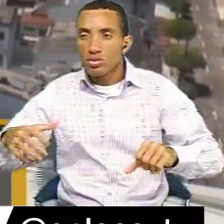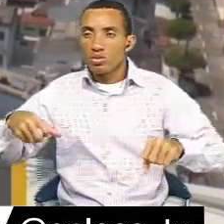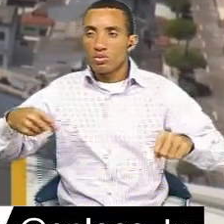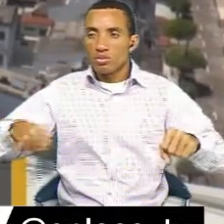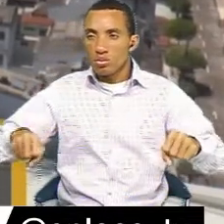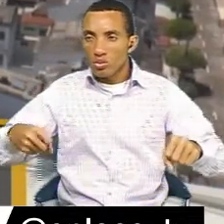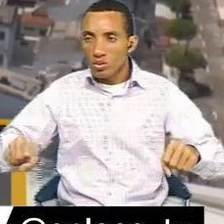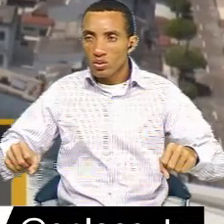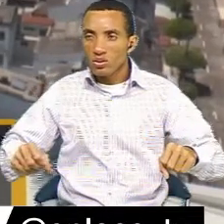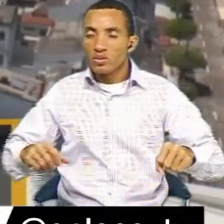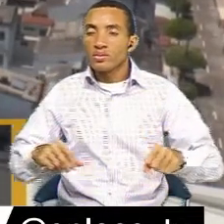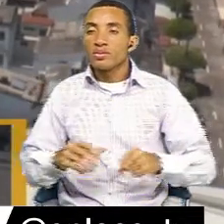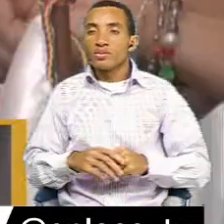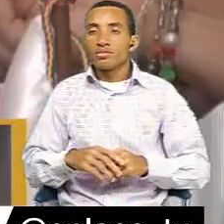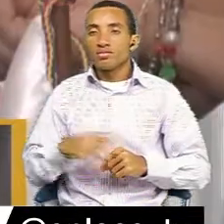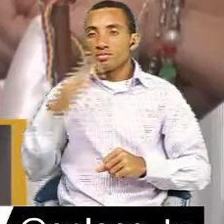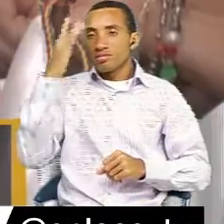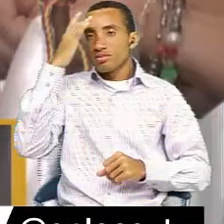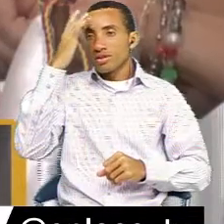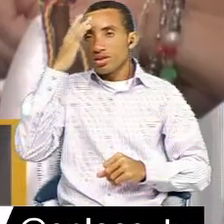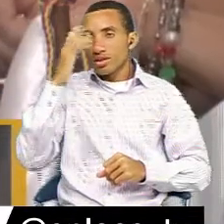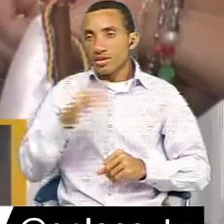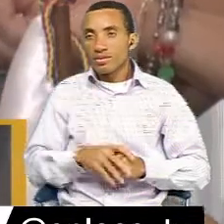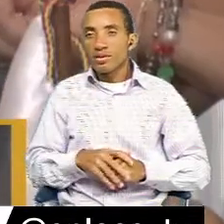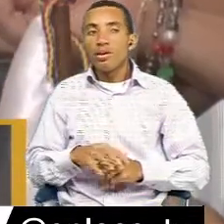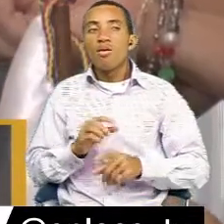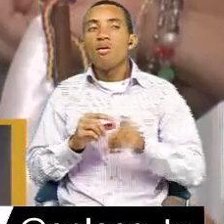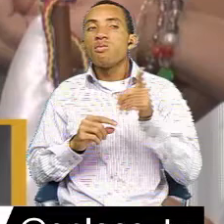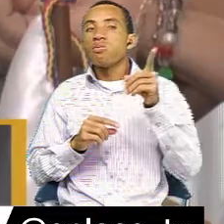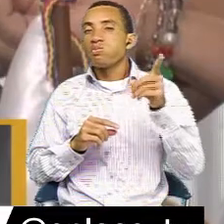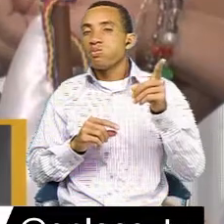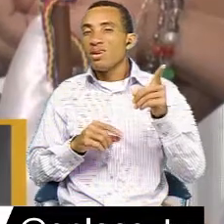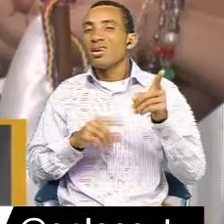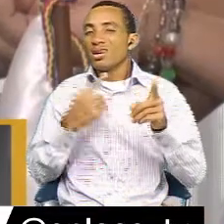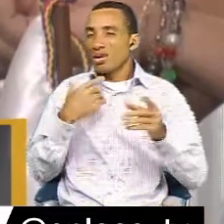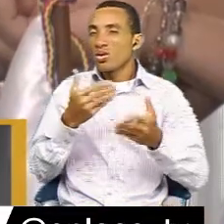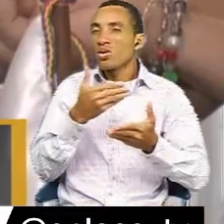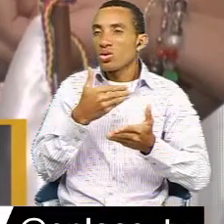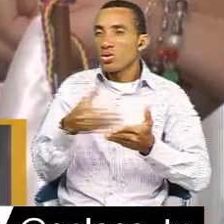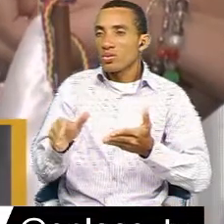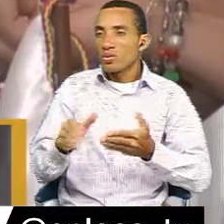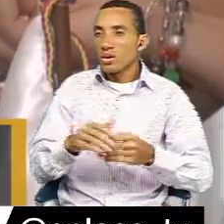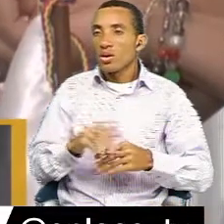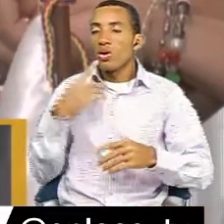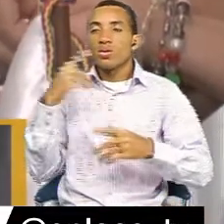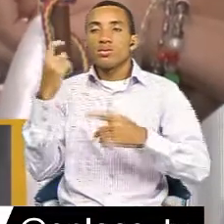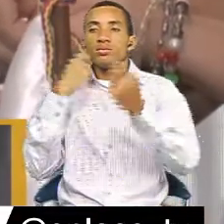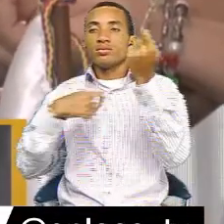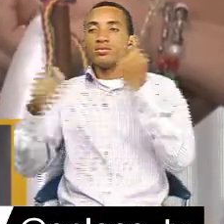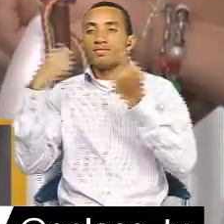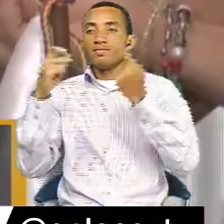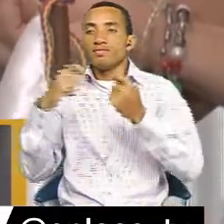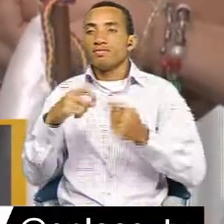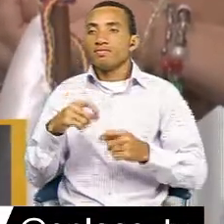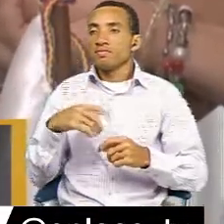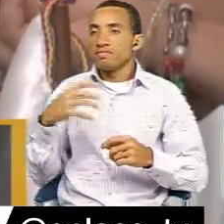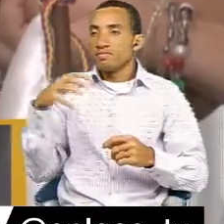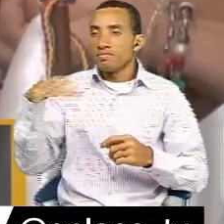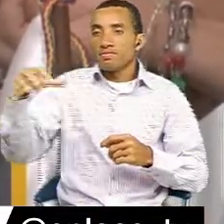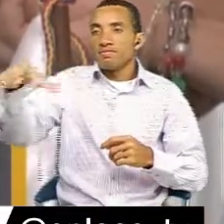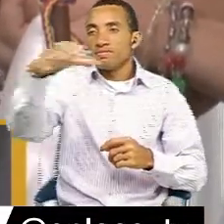motocicleta es porque tienen una finalidad específica, o es comercializarla en otra región